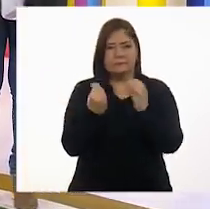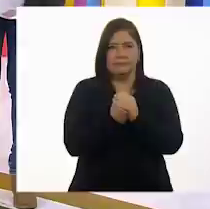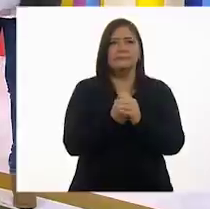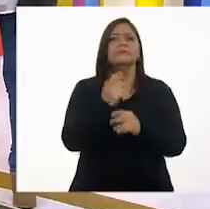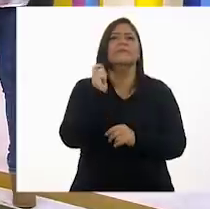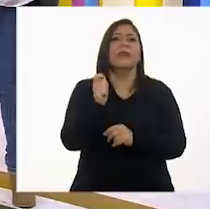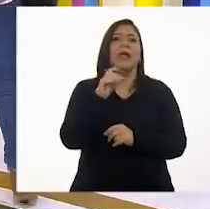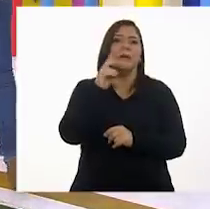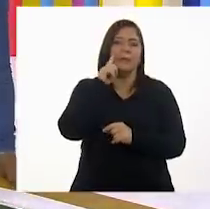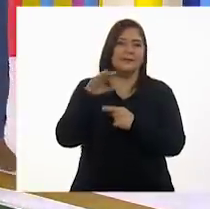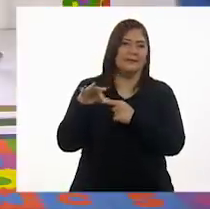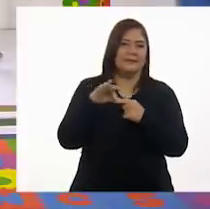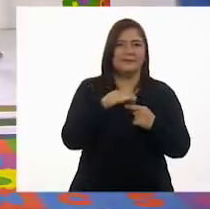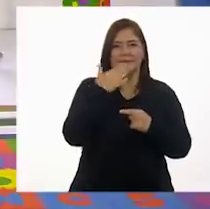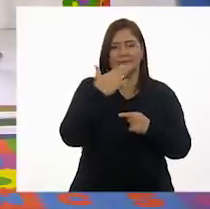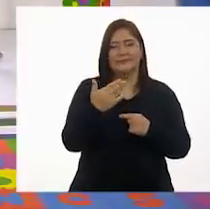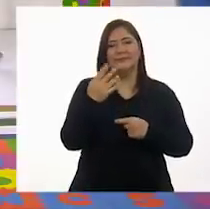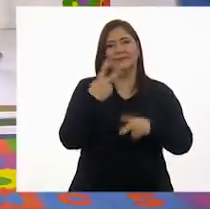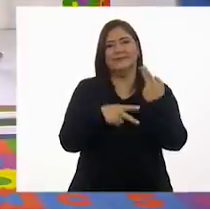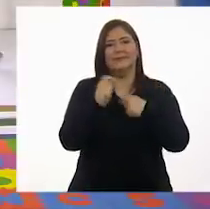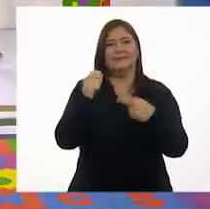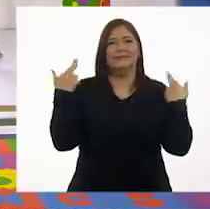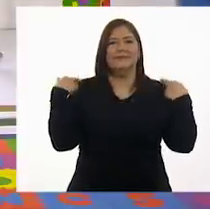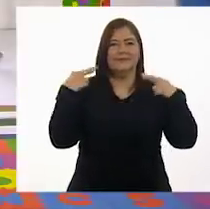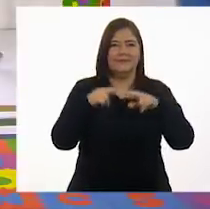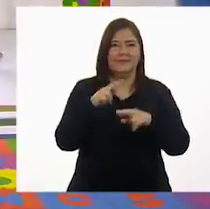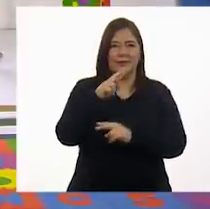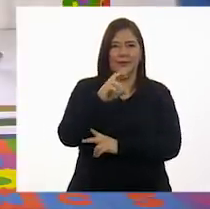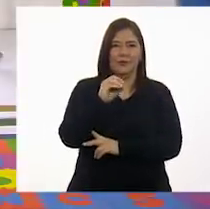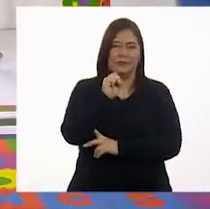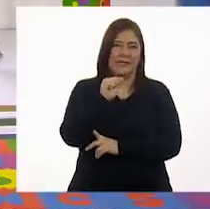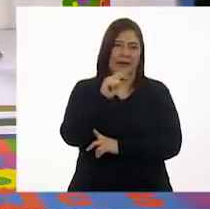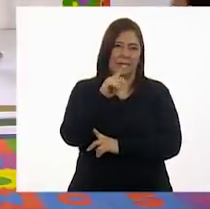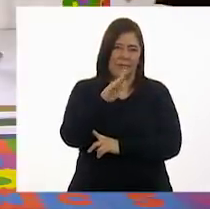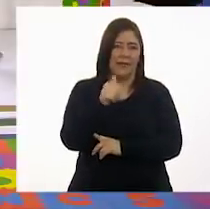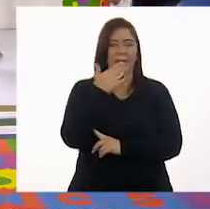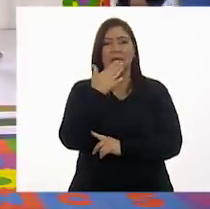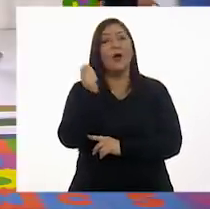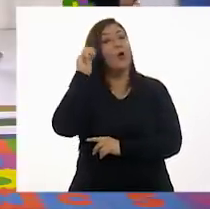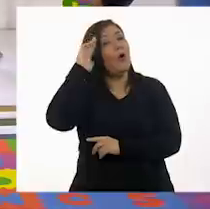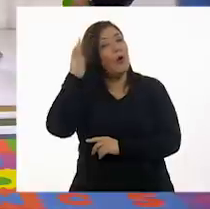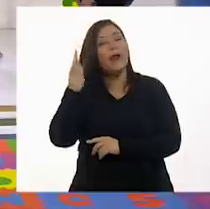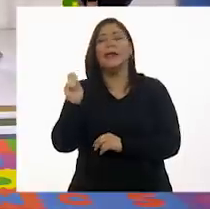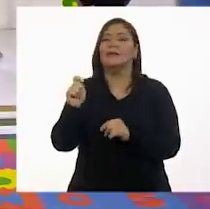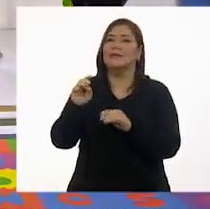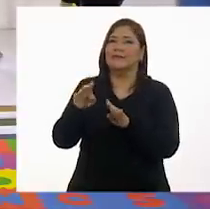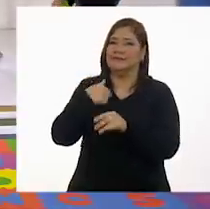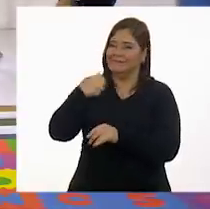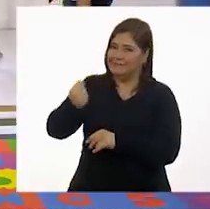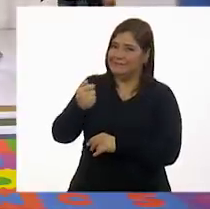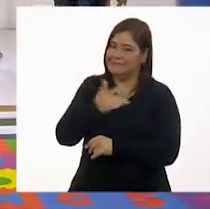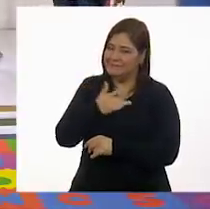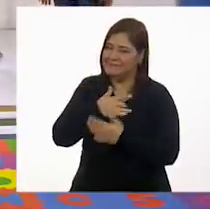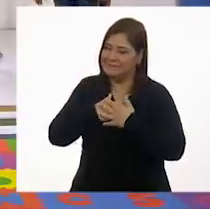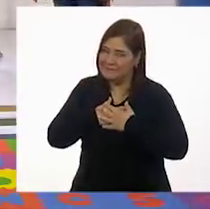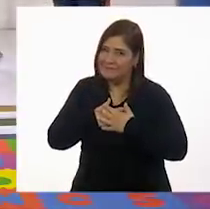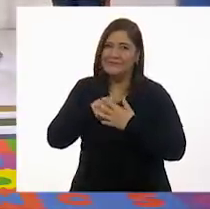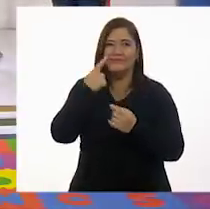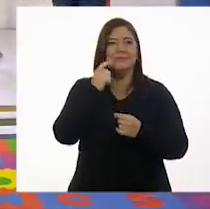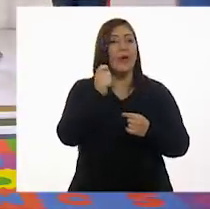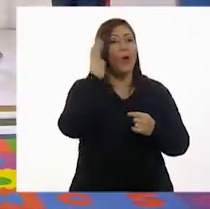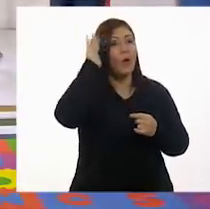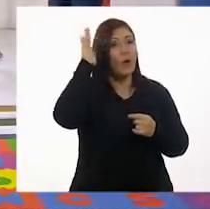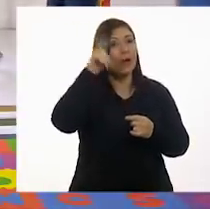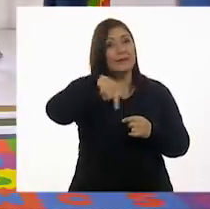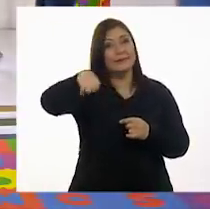maestra Rosalba. Hola, maestra Rosalba, ¿cómo estás? Hola, Pilar. ¿Saludo? Así es, desde el corazón. Hola,